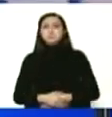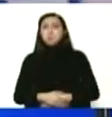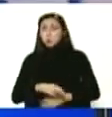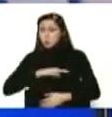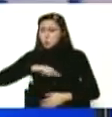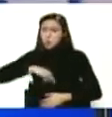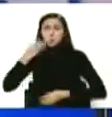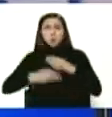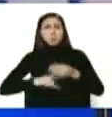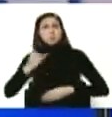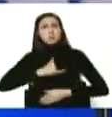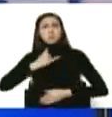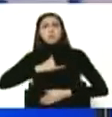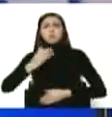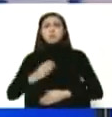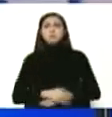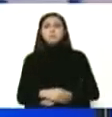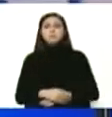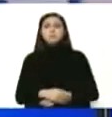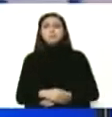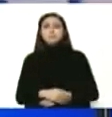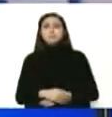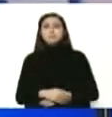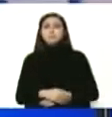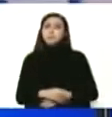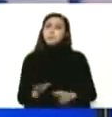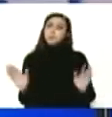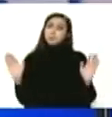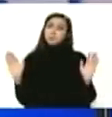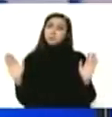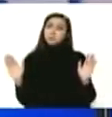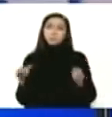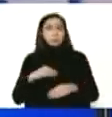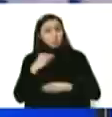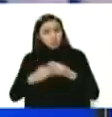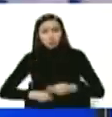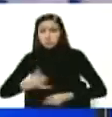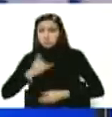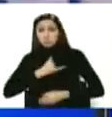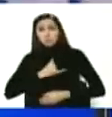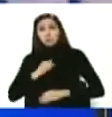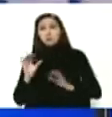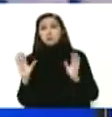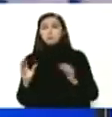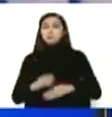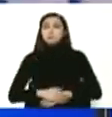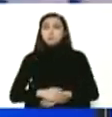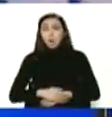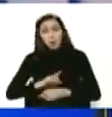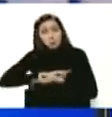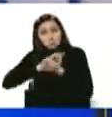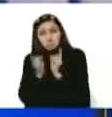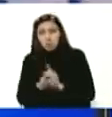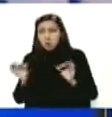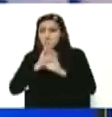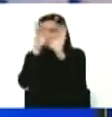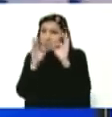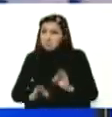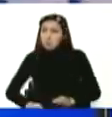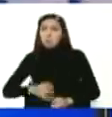hacemos nosotros, o lo hacemos nosotros. Una gran transformación en el modelo de